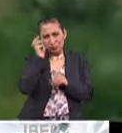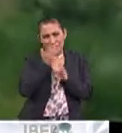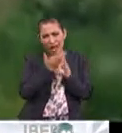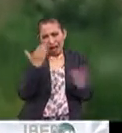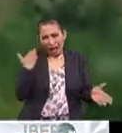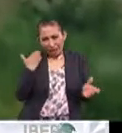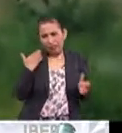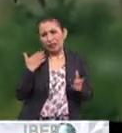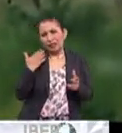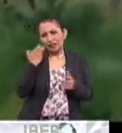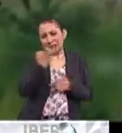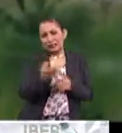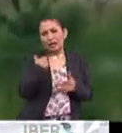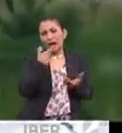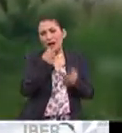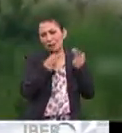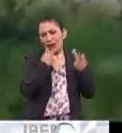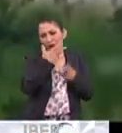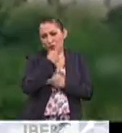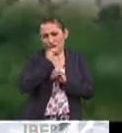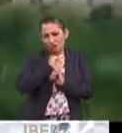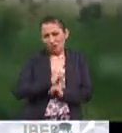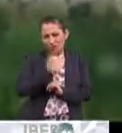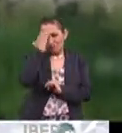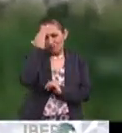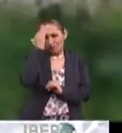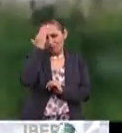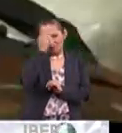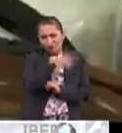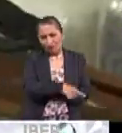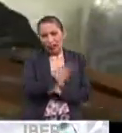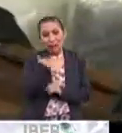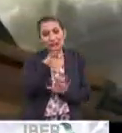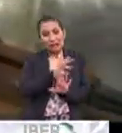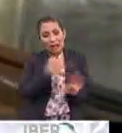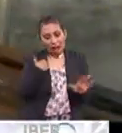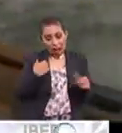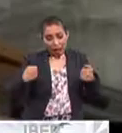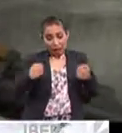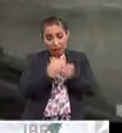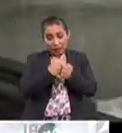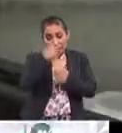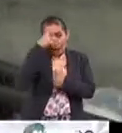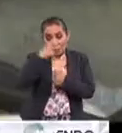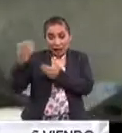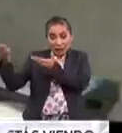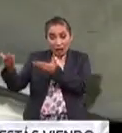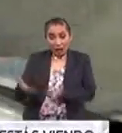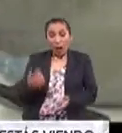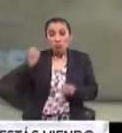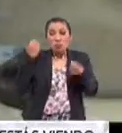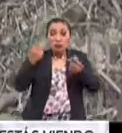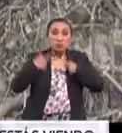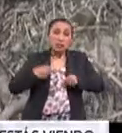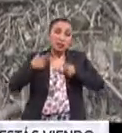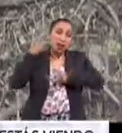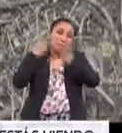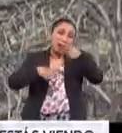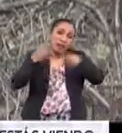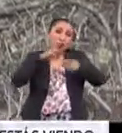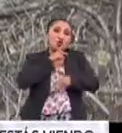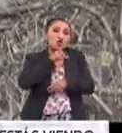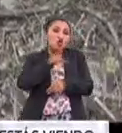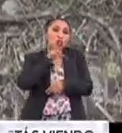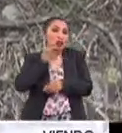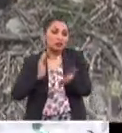la introducción de esta intervención, que ya están llegando a la frontera de México miles de hondureños que